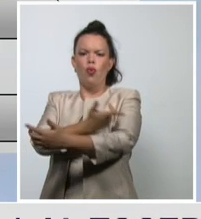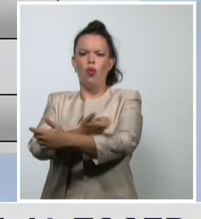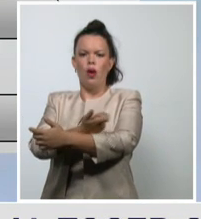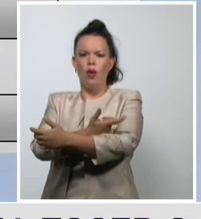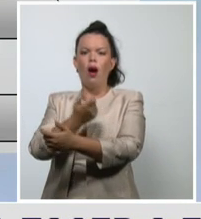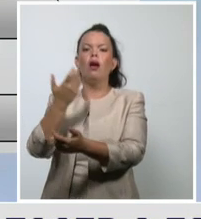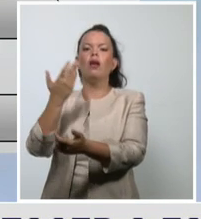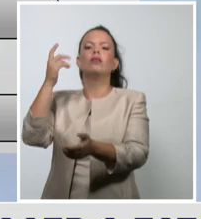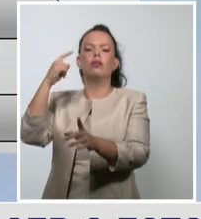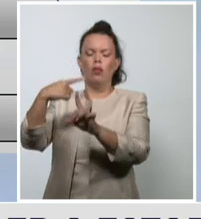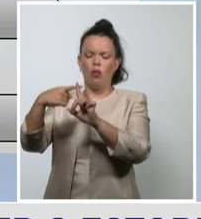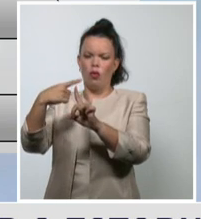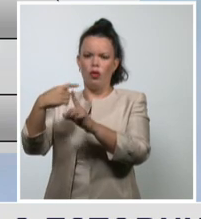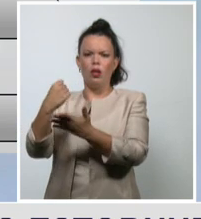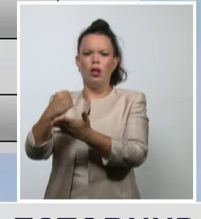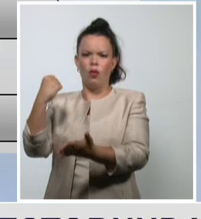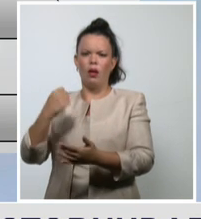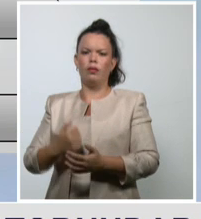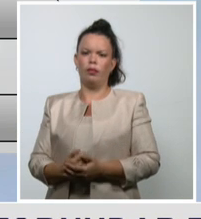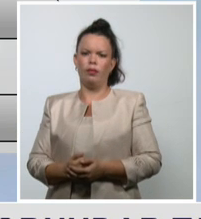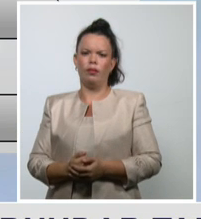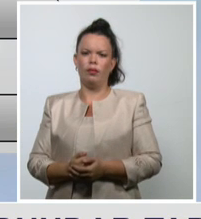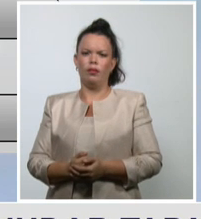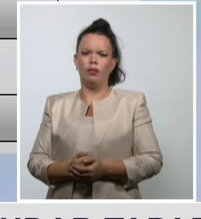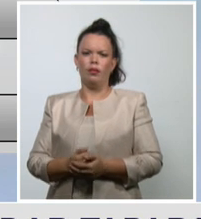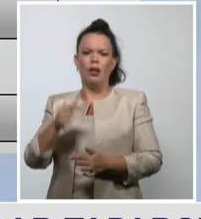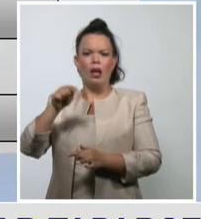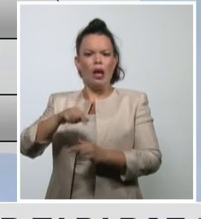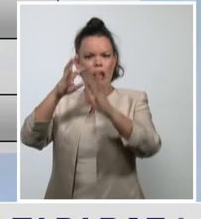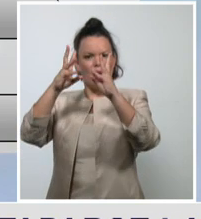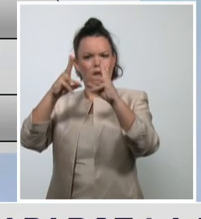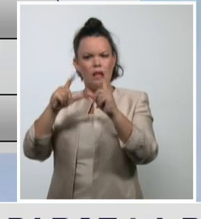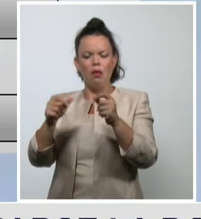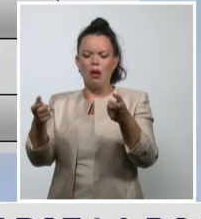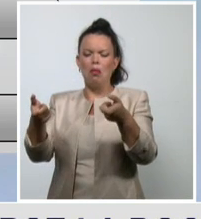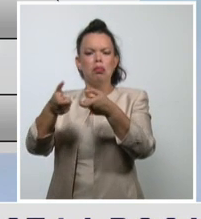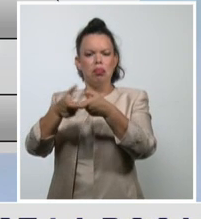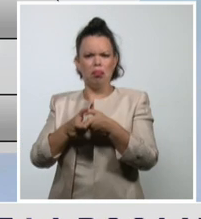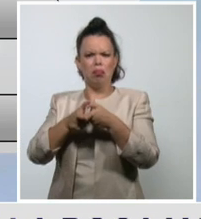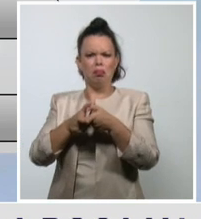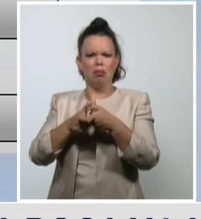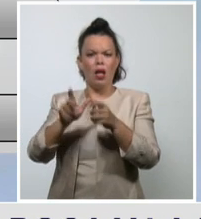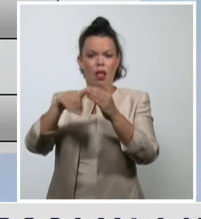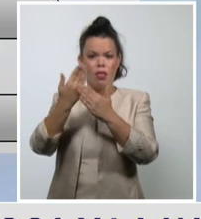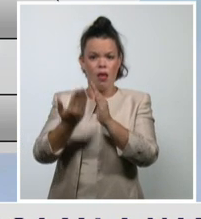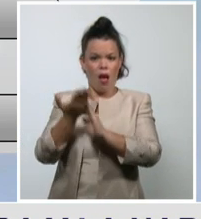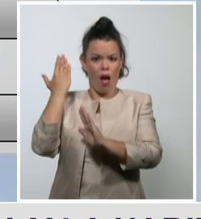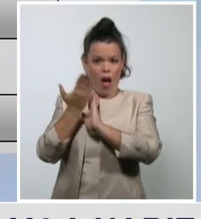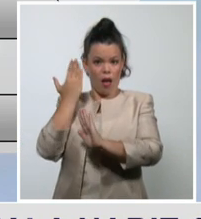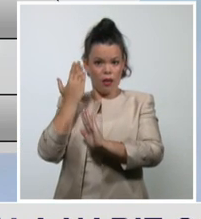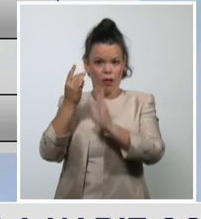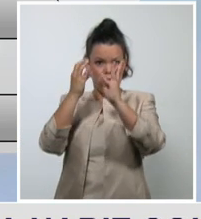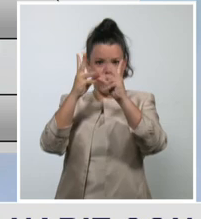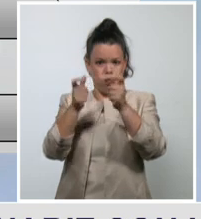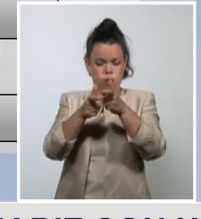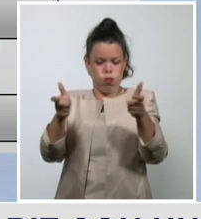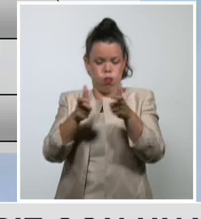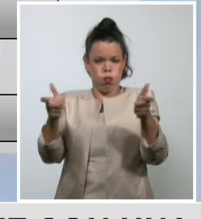resultaron positivas, cifra muy inferior a la de días anteriores, que habíamos tenido un 2,8,